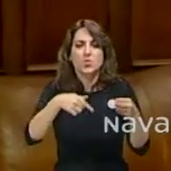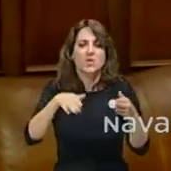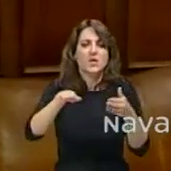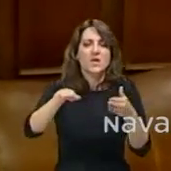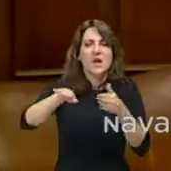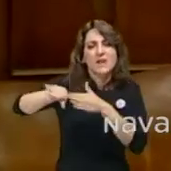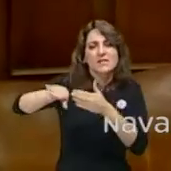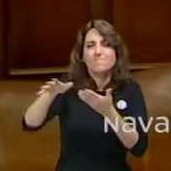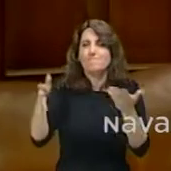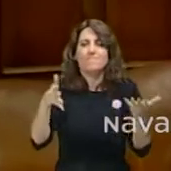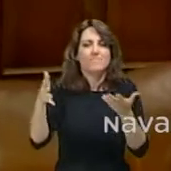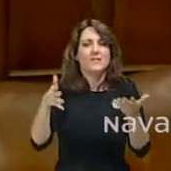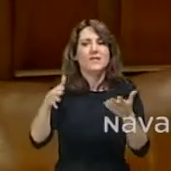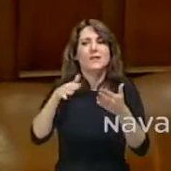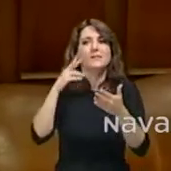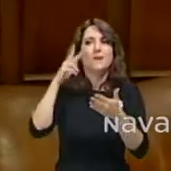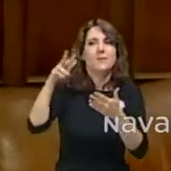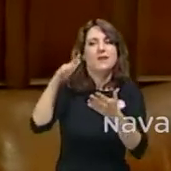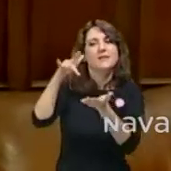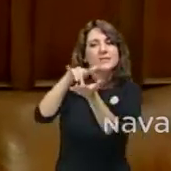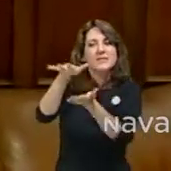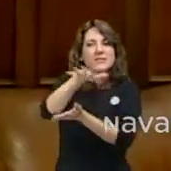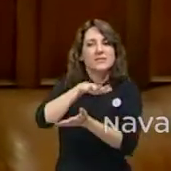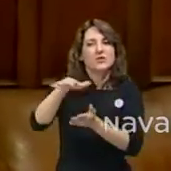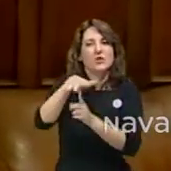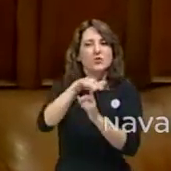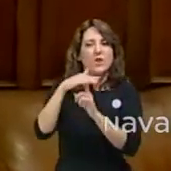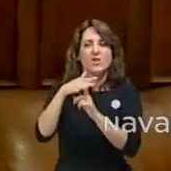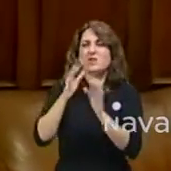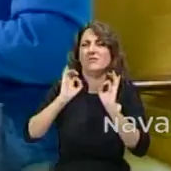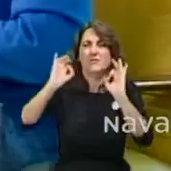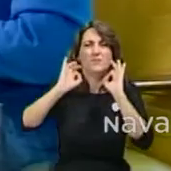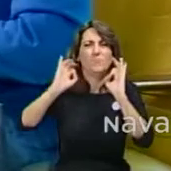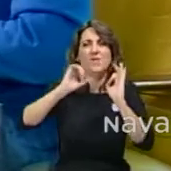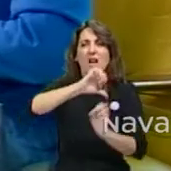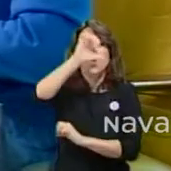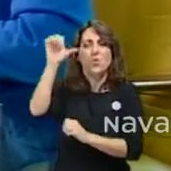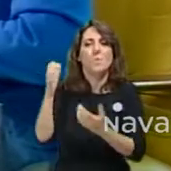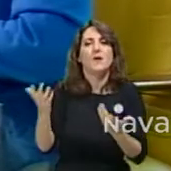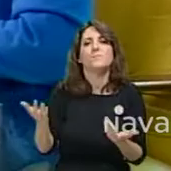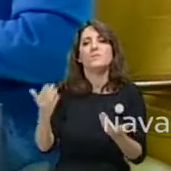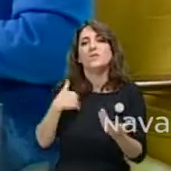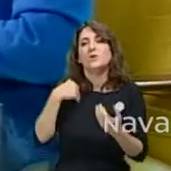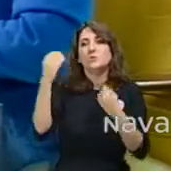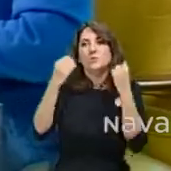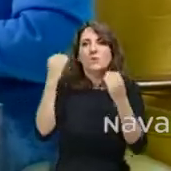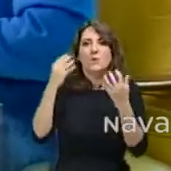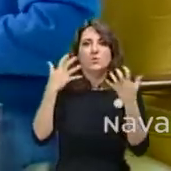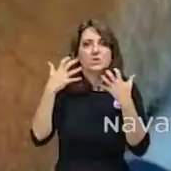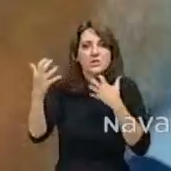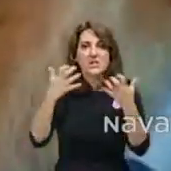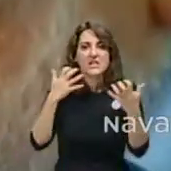siempre ha ocupado un lugar muy especial en toda Europa. Lo que no pensábamos es que la crisis nos iba